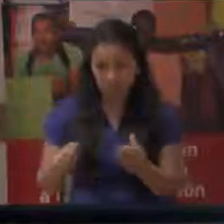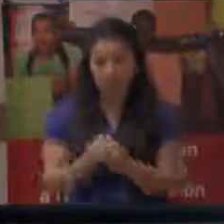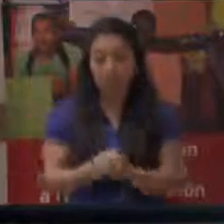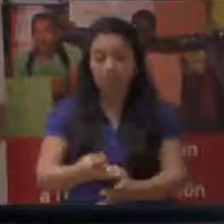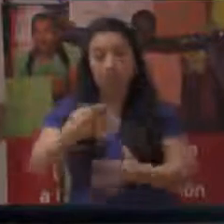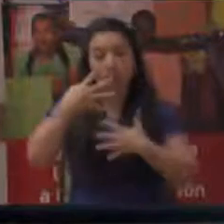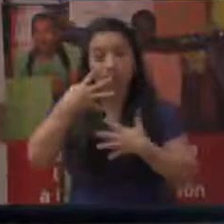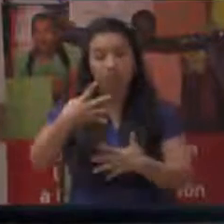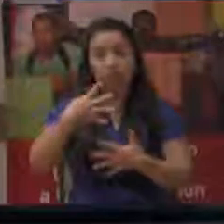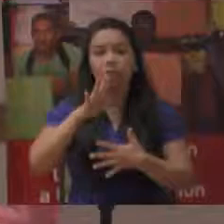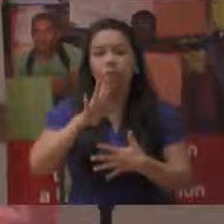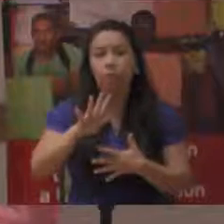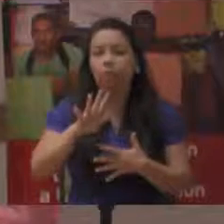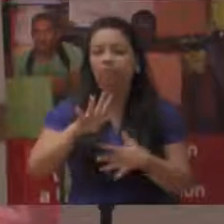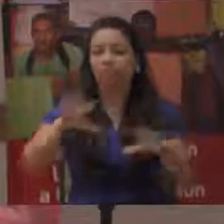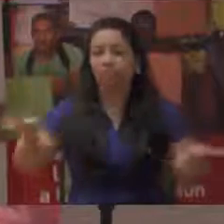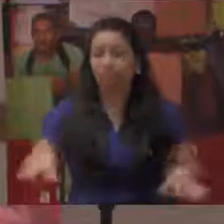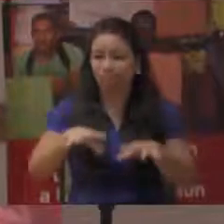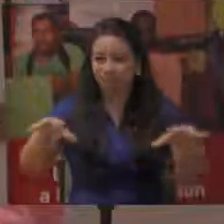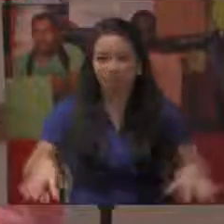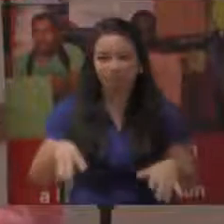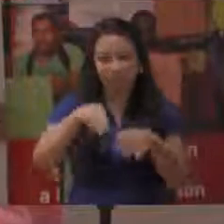apropiación del sistema de control interno,